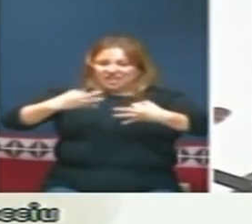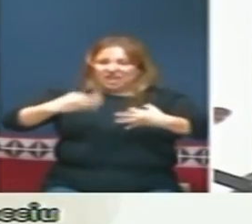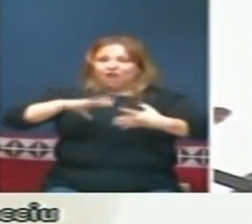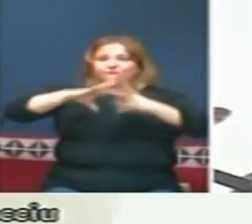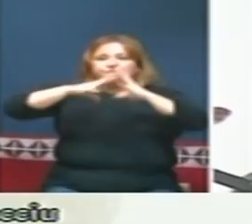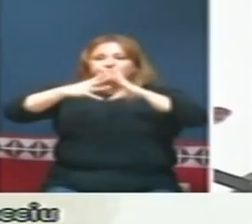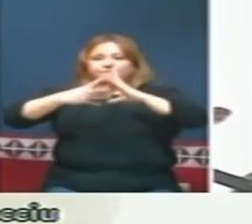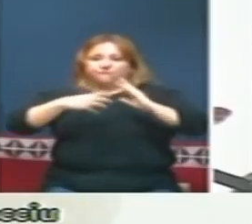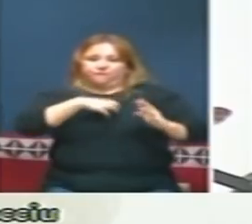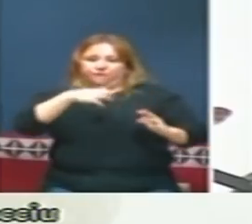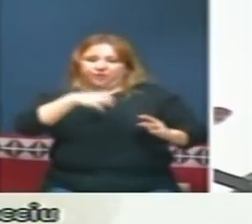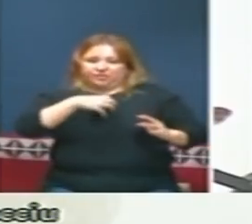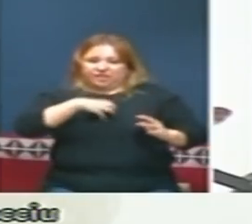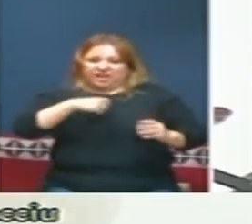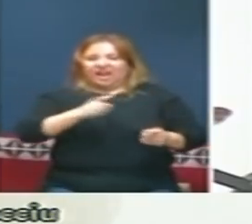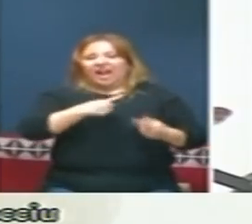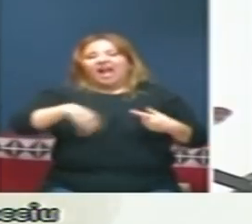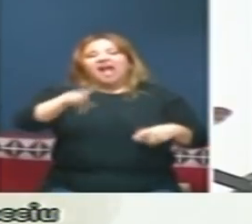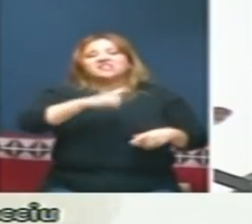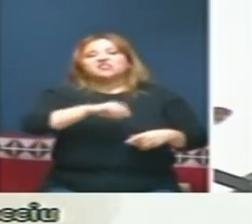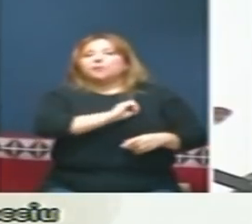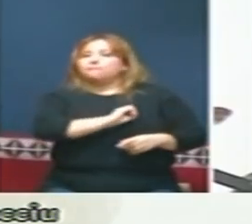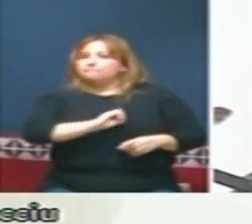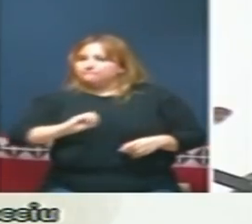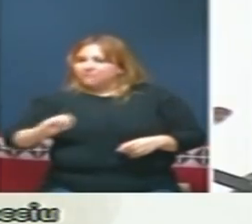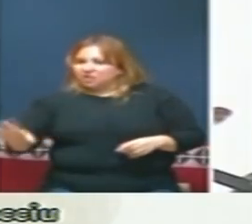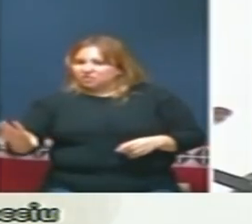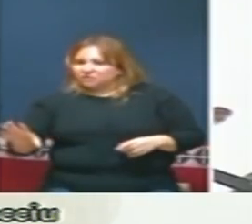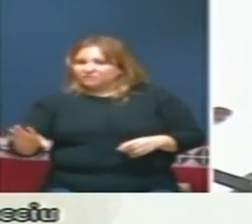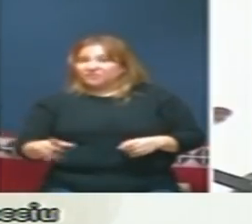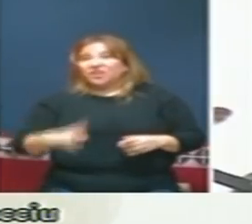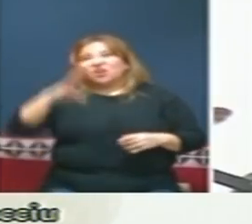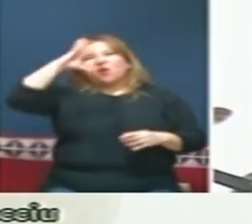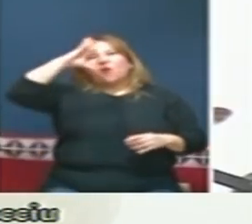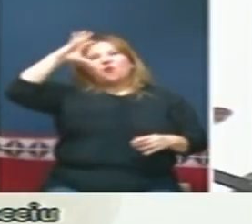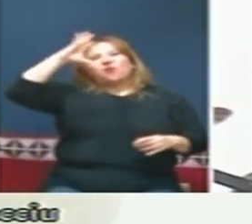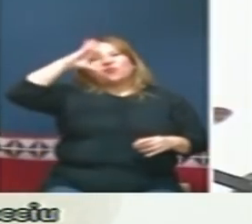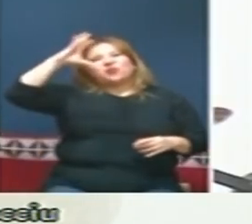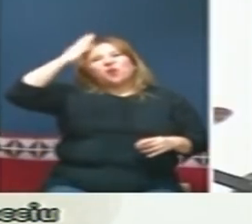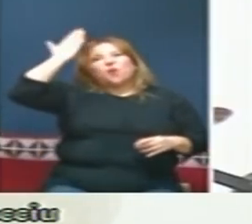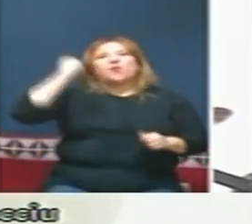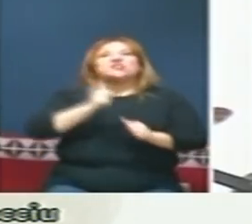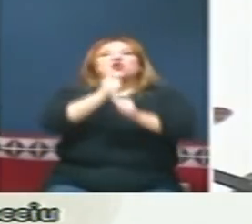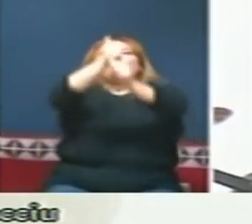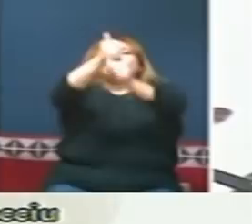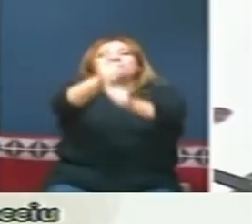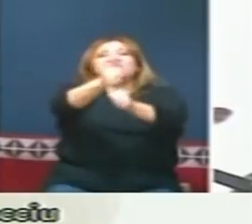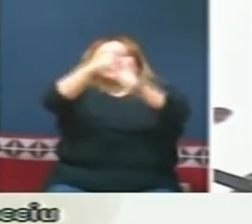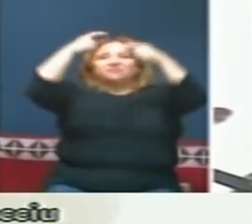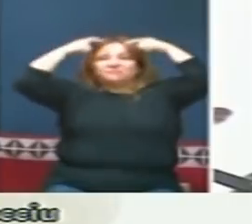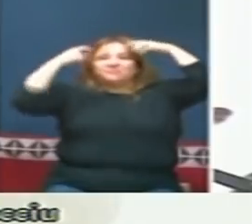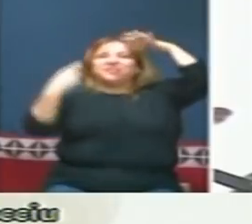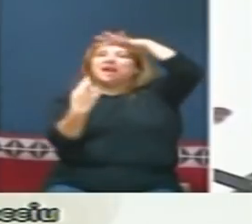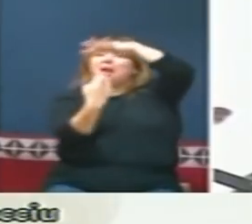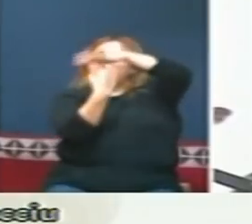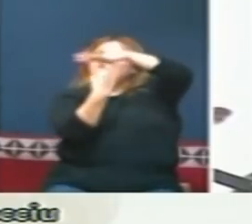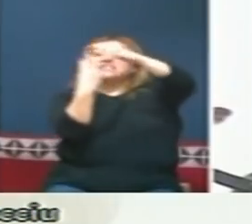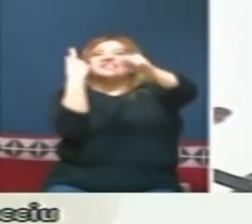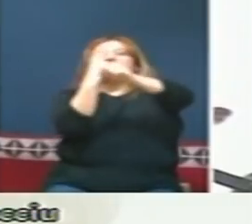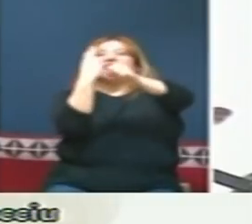Dios, que haciendo el mal, como nos ha recordado el apóstol Pedro en la segunda